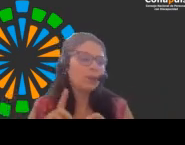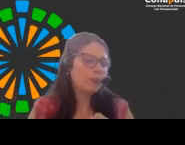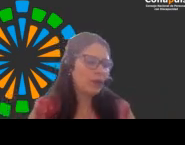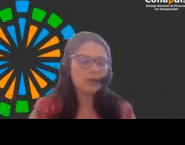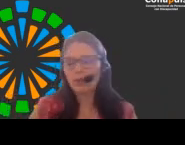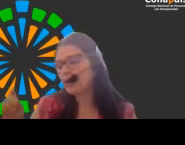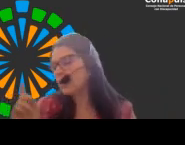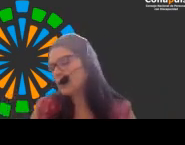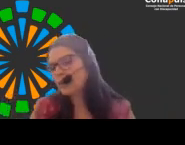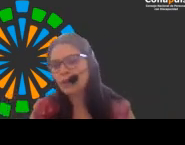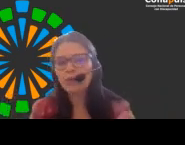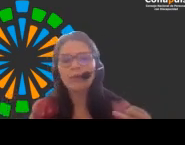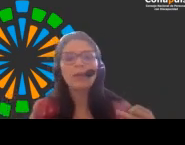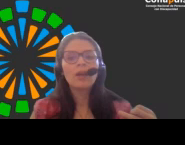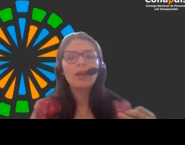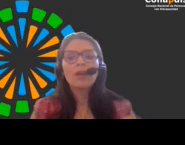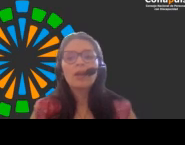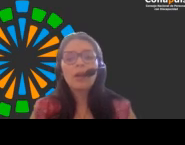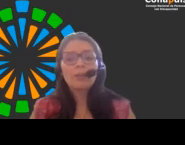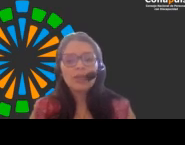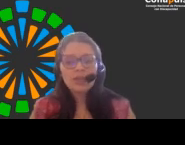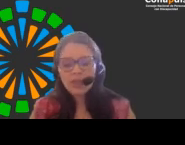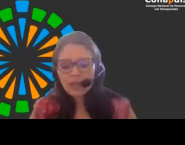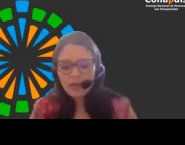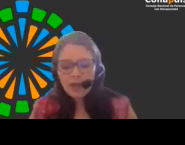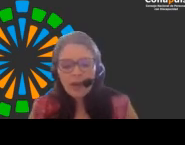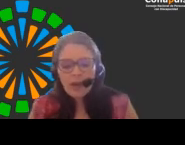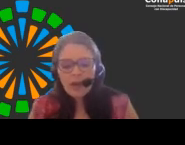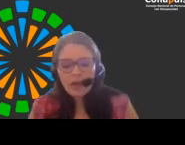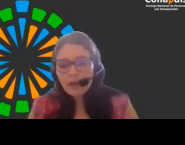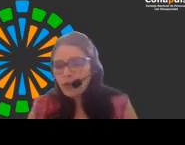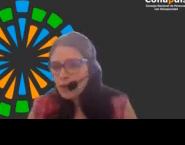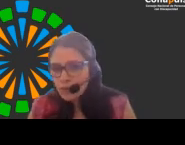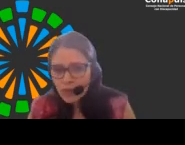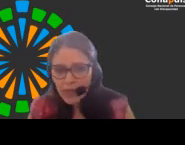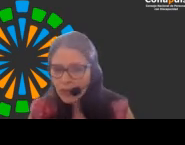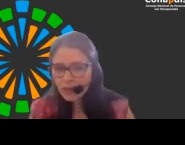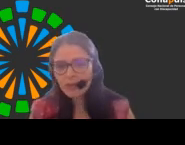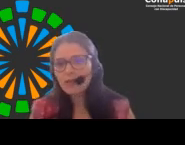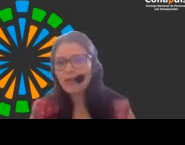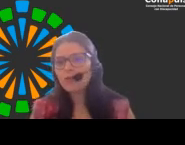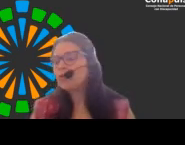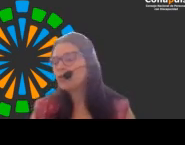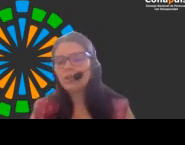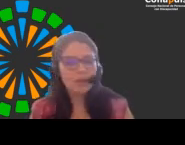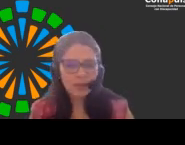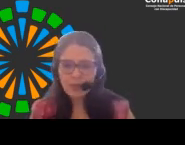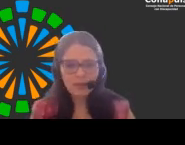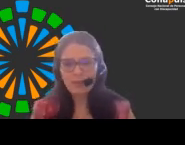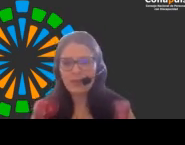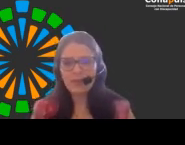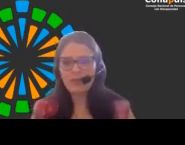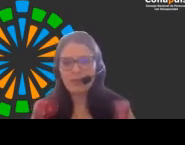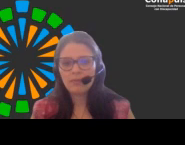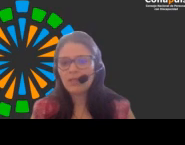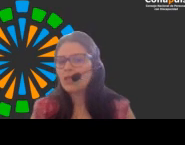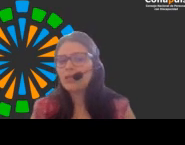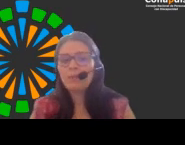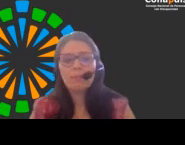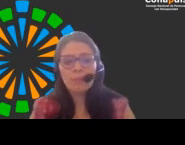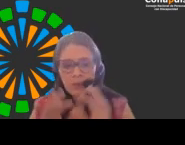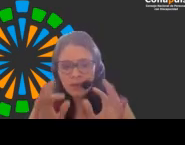todo el aeropuerto el avión la muchacha en todo su viaje no sintió la discapacidad